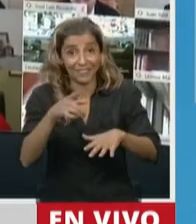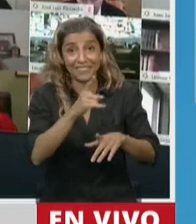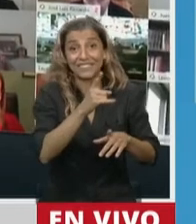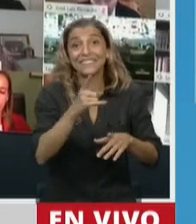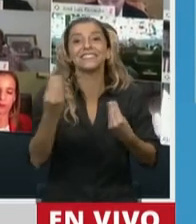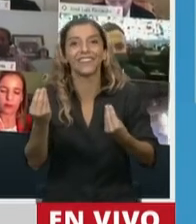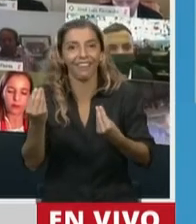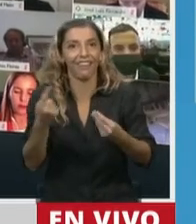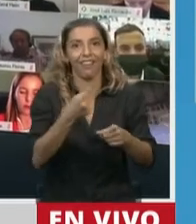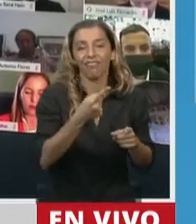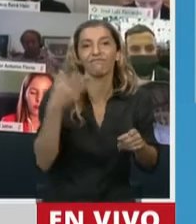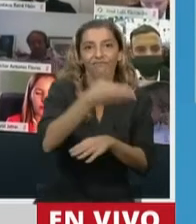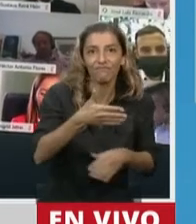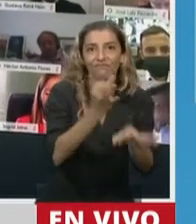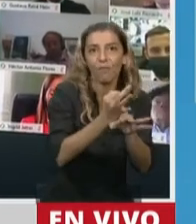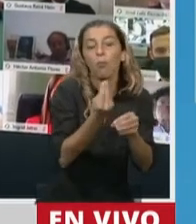es el encuentro